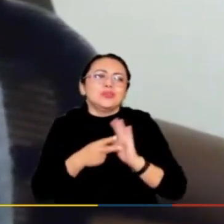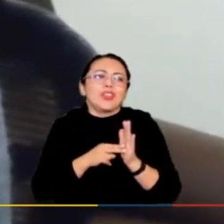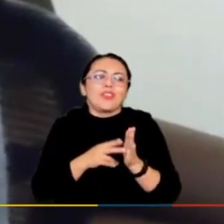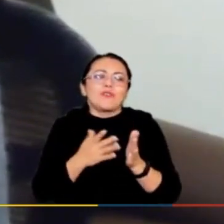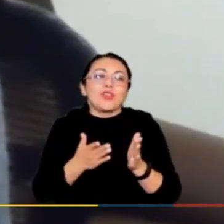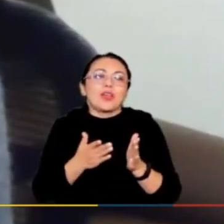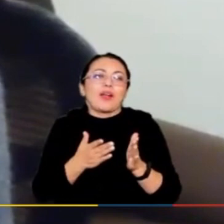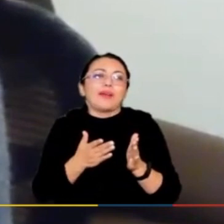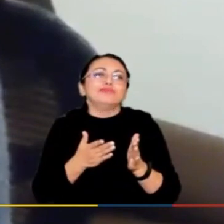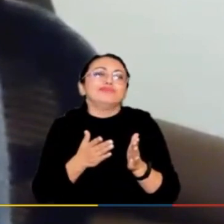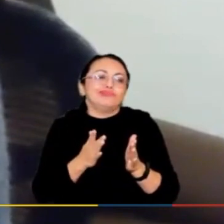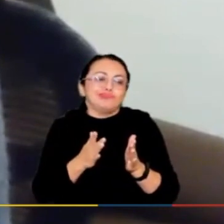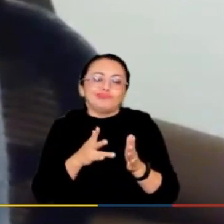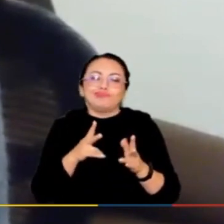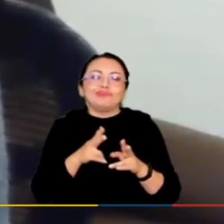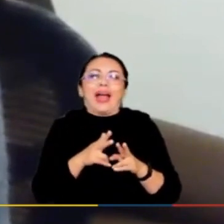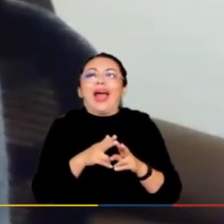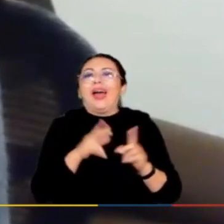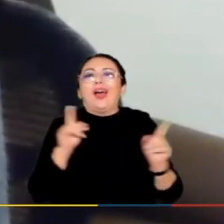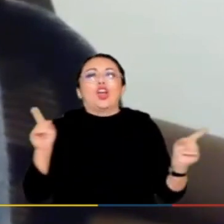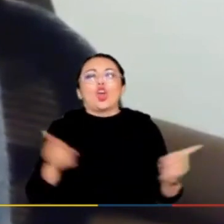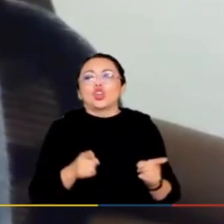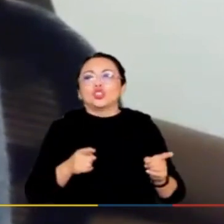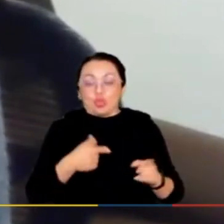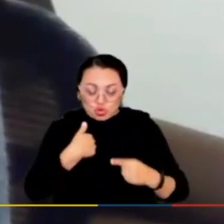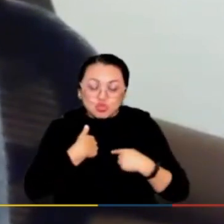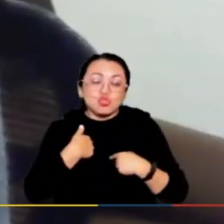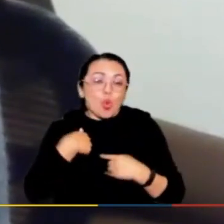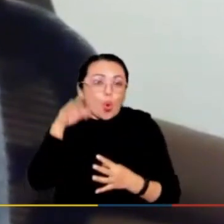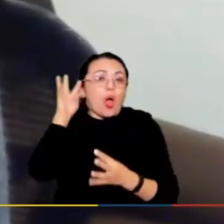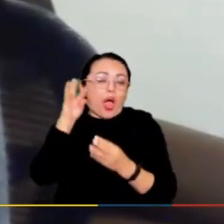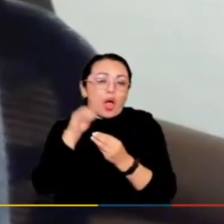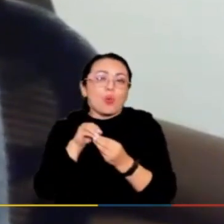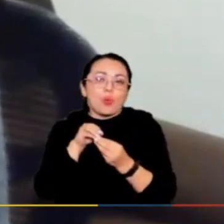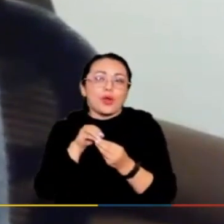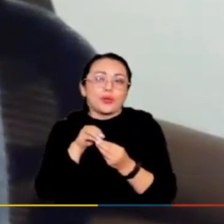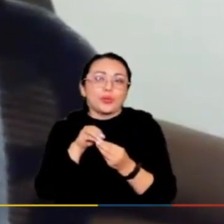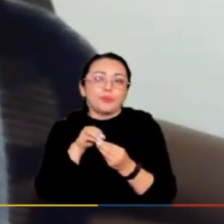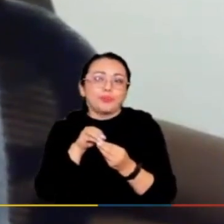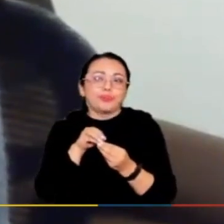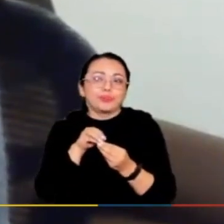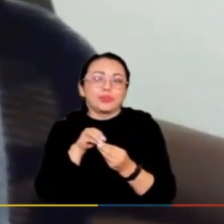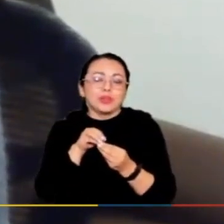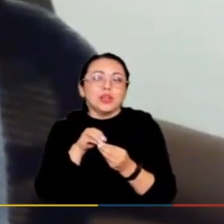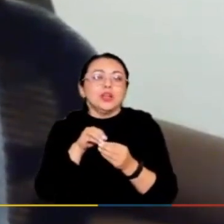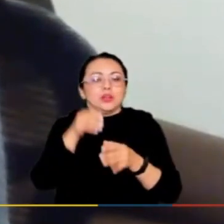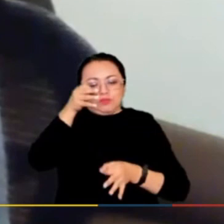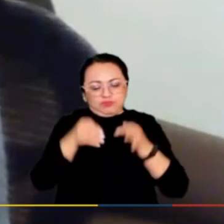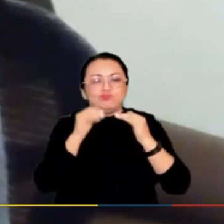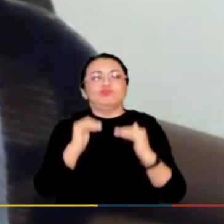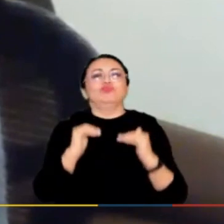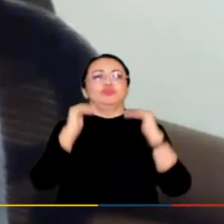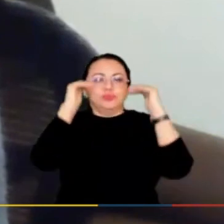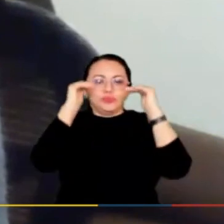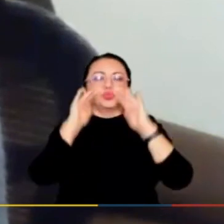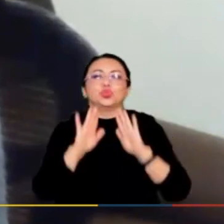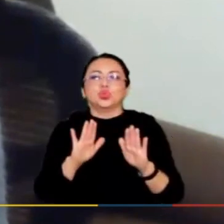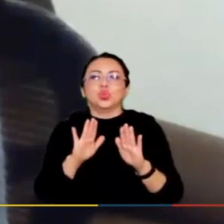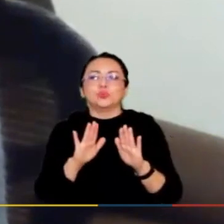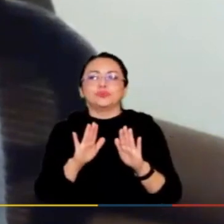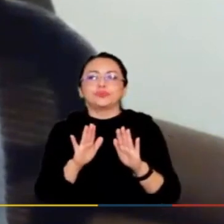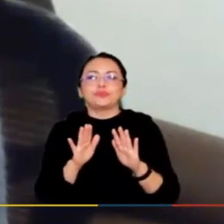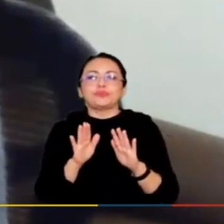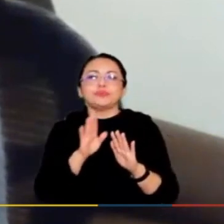llegara a una conclusión que yo comparto fundamental por parte tanto de la Corte como de